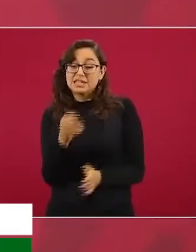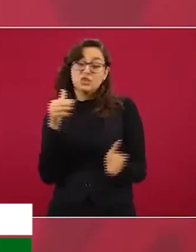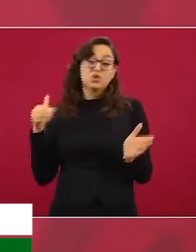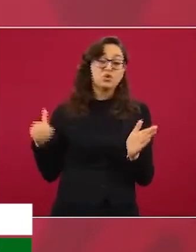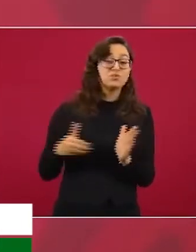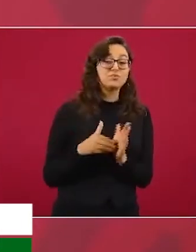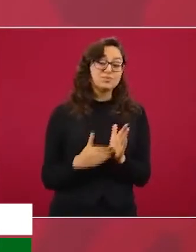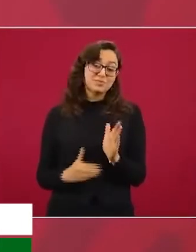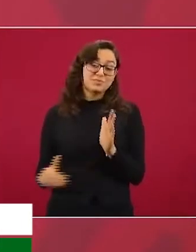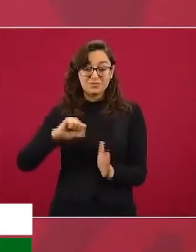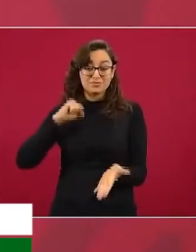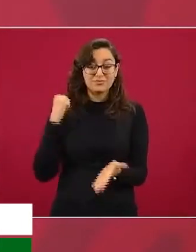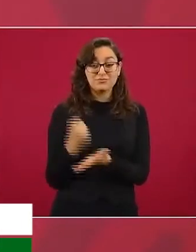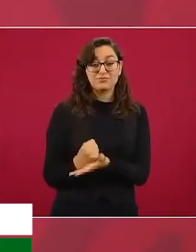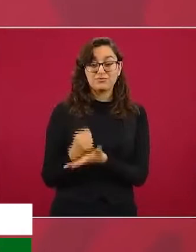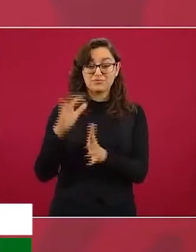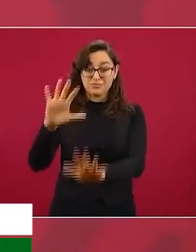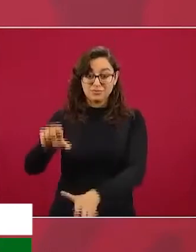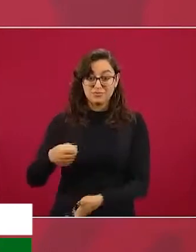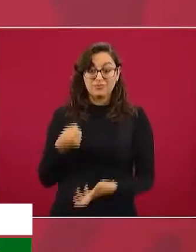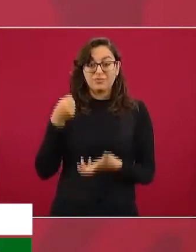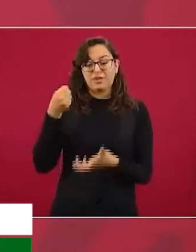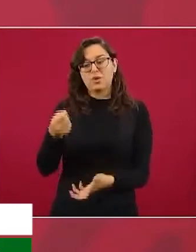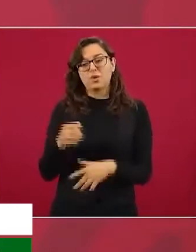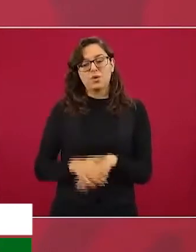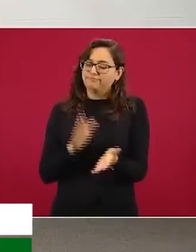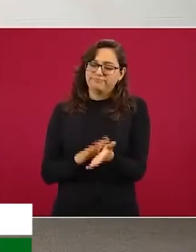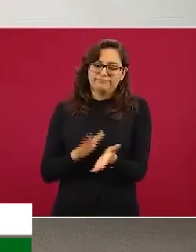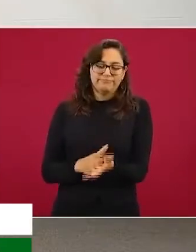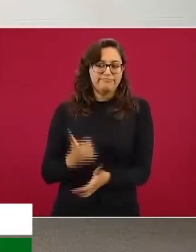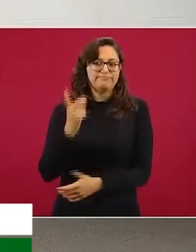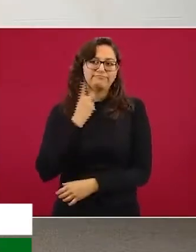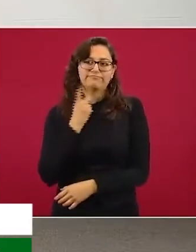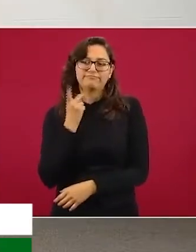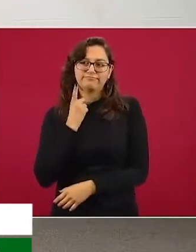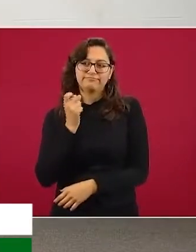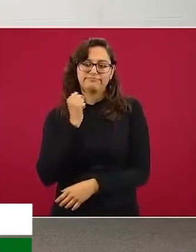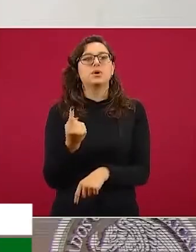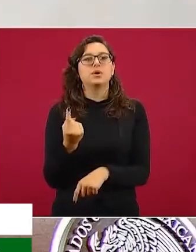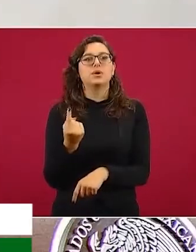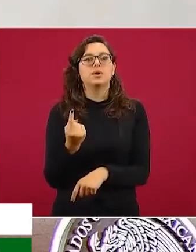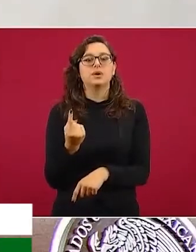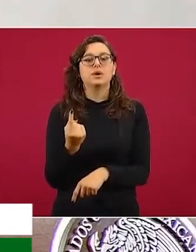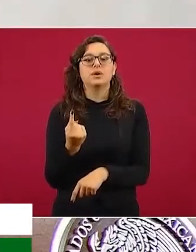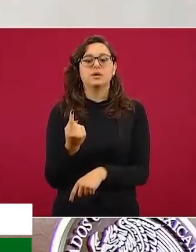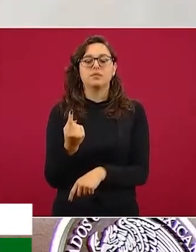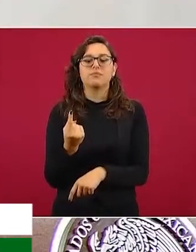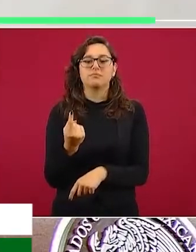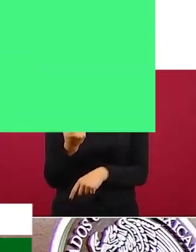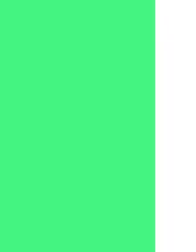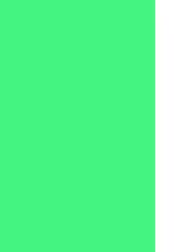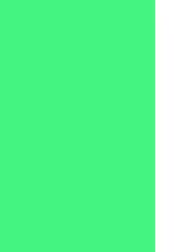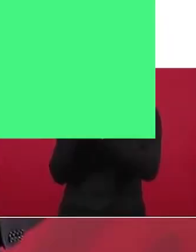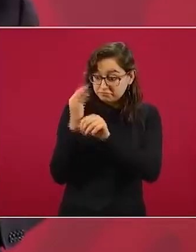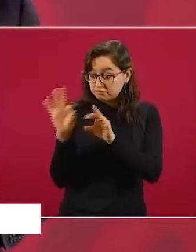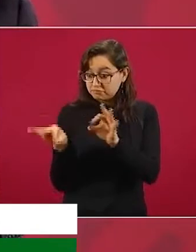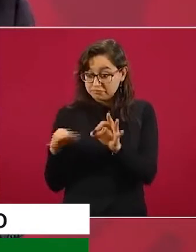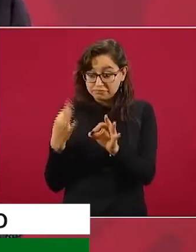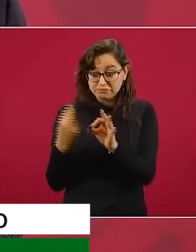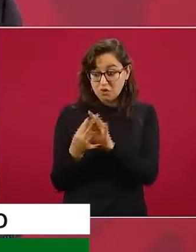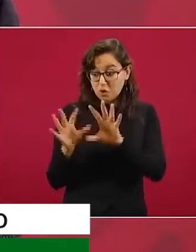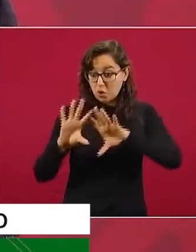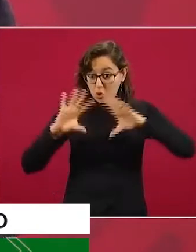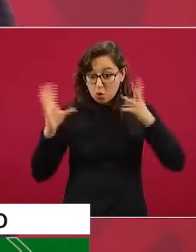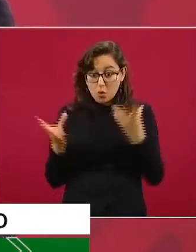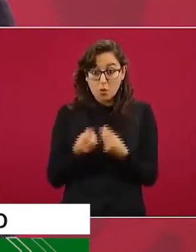6,300,000,000,000. Y pues felicito a los legisladores porque se aplicaron. El